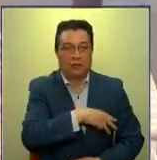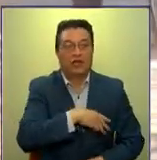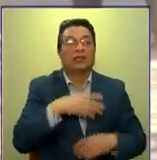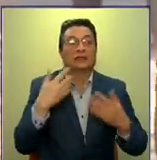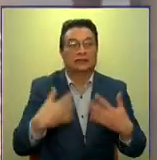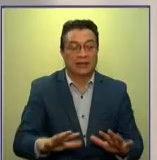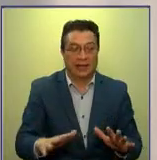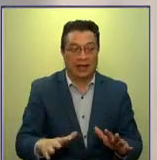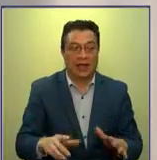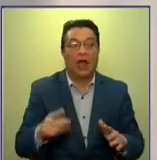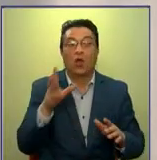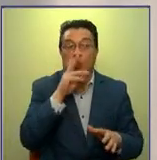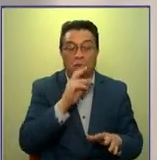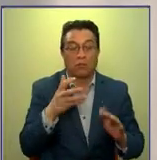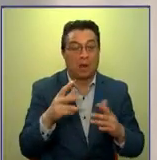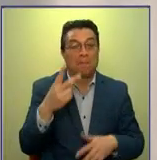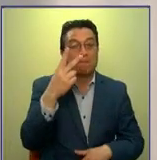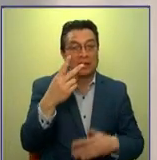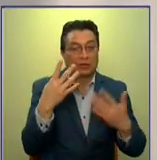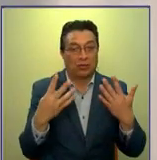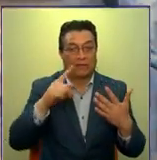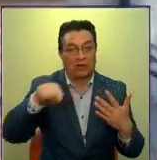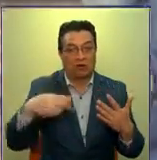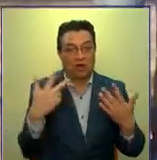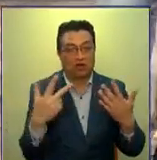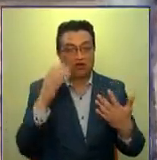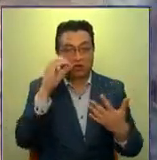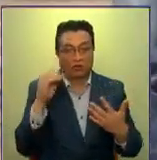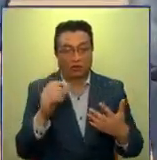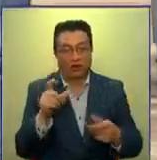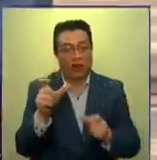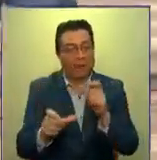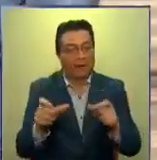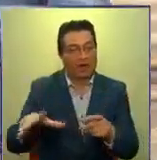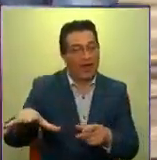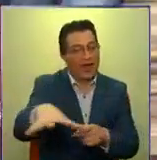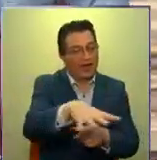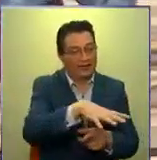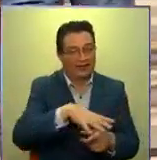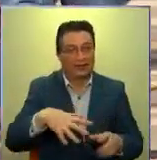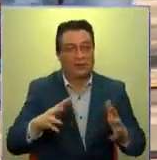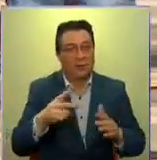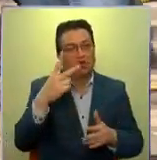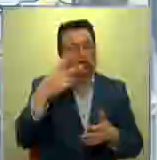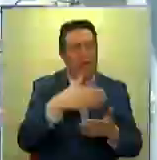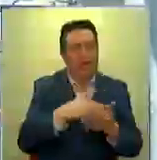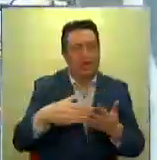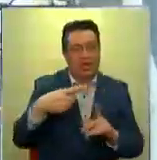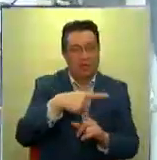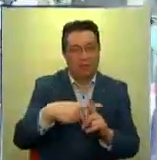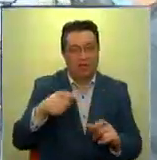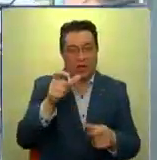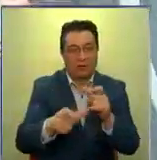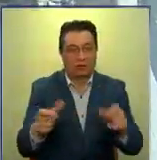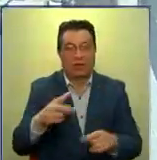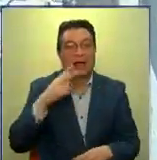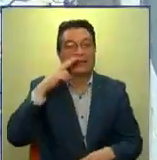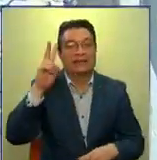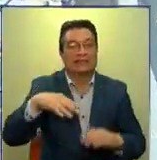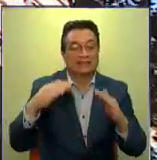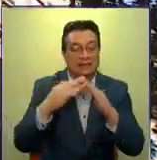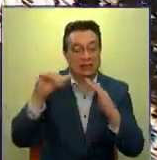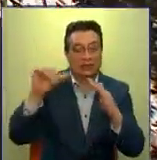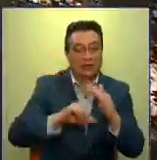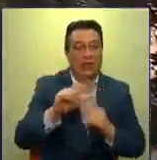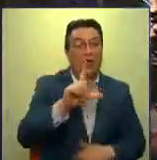condición, lo que equivale a un 29,8% de la población regional, cerca de 2,5 millones de personas sin cuarentena de lunes